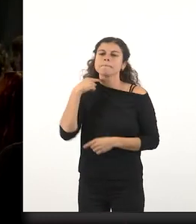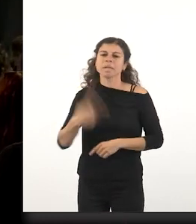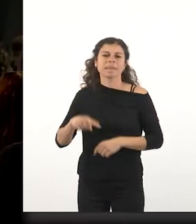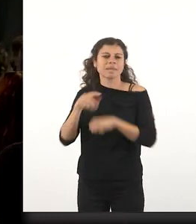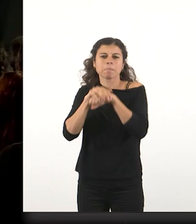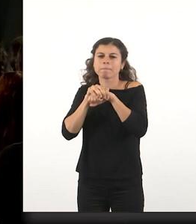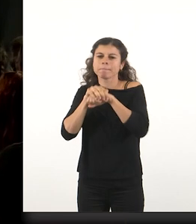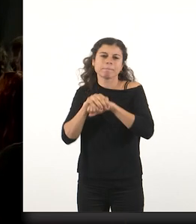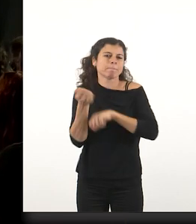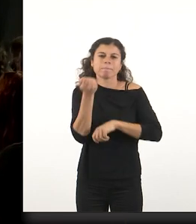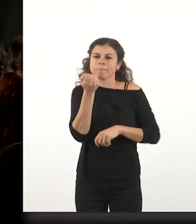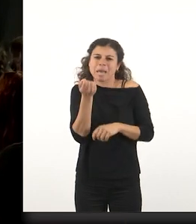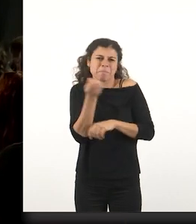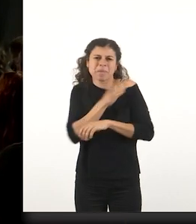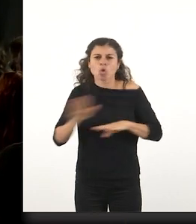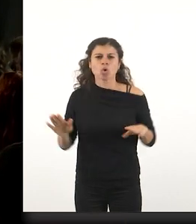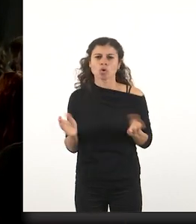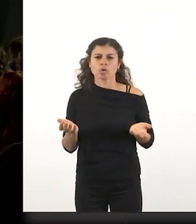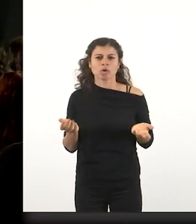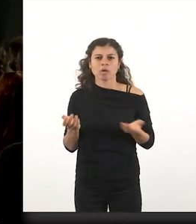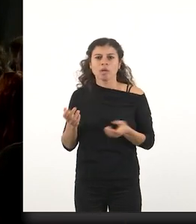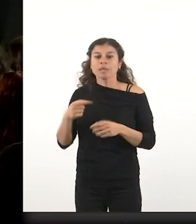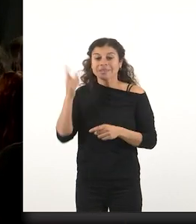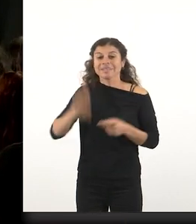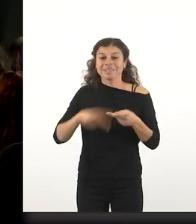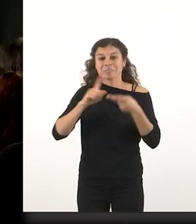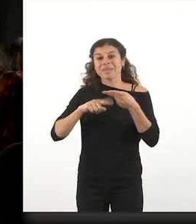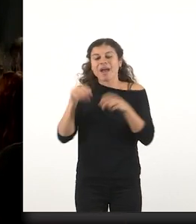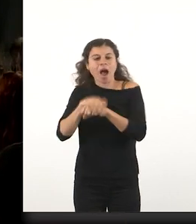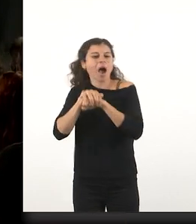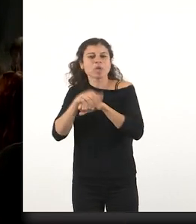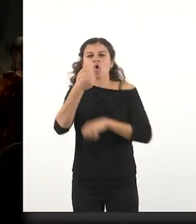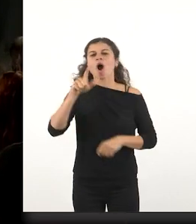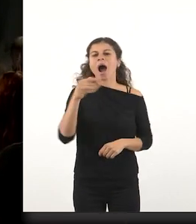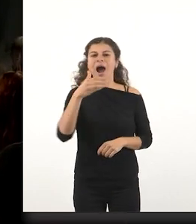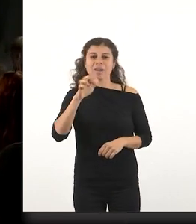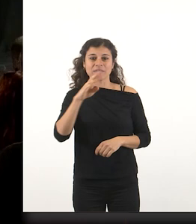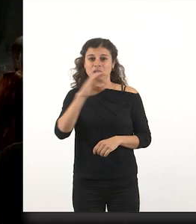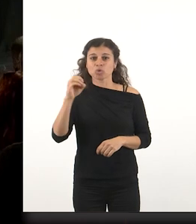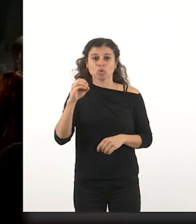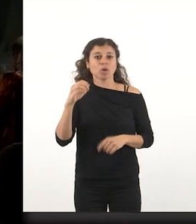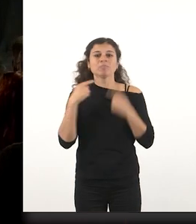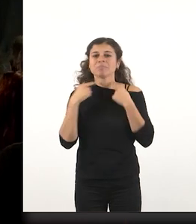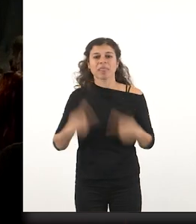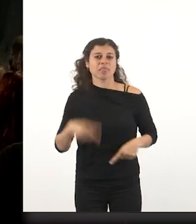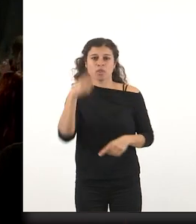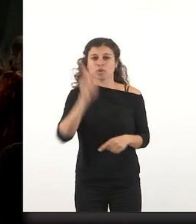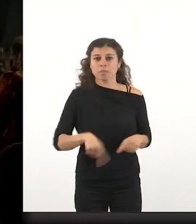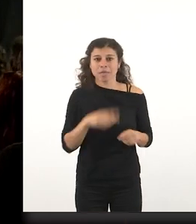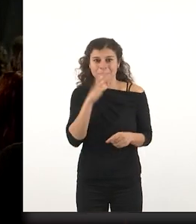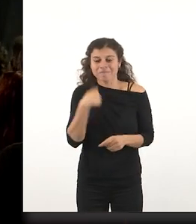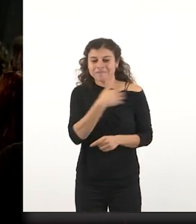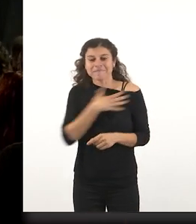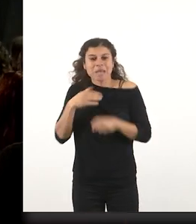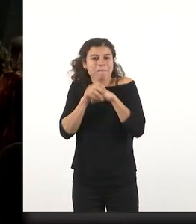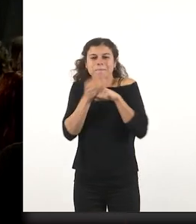que no pasa nada. A quien primero perdí fue a Alberto. Alberto era como Maite, pero con cuerpo de tío. Yo deseando que mi mejor amigo y mi novio se llevaran de puta madre como el vampiro y el hombre